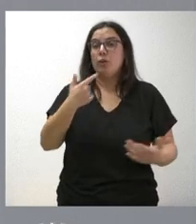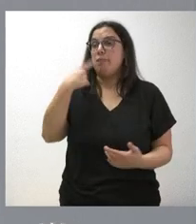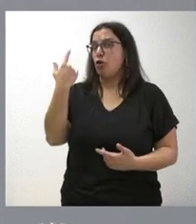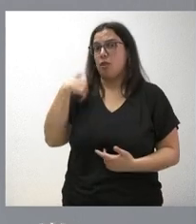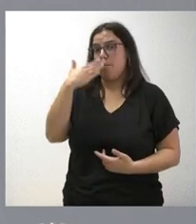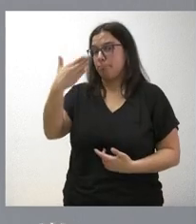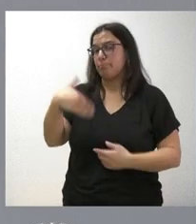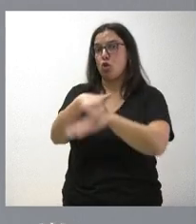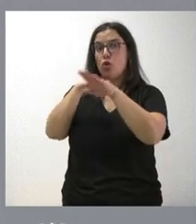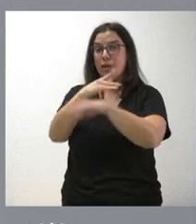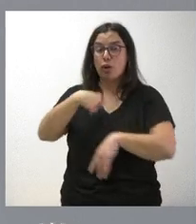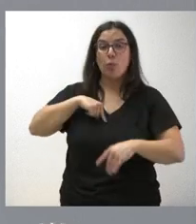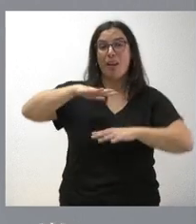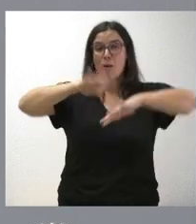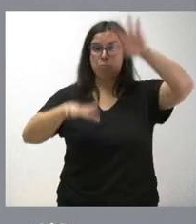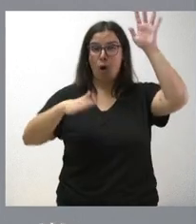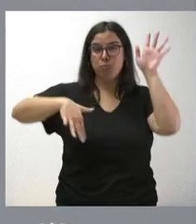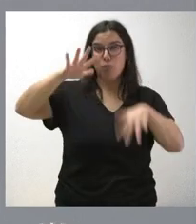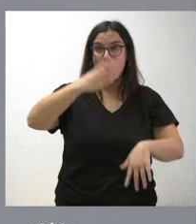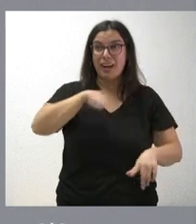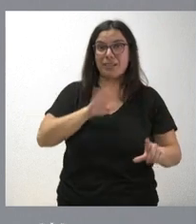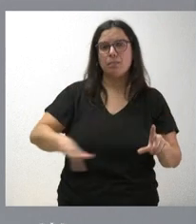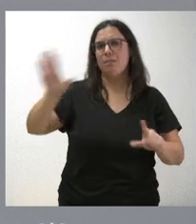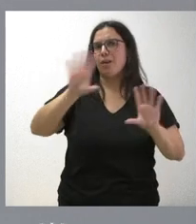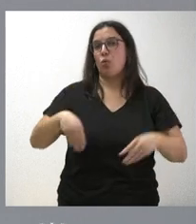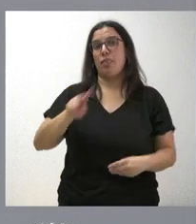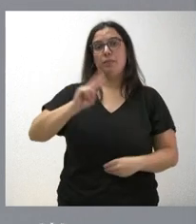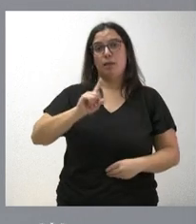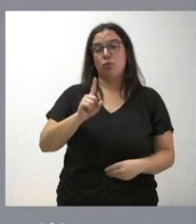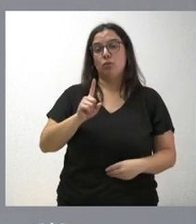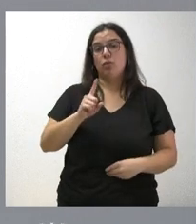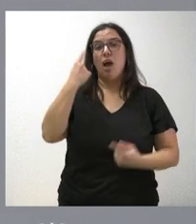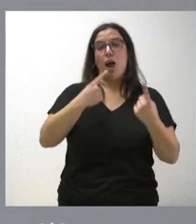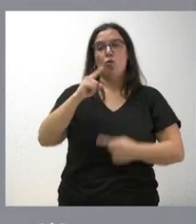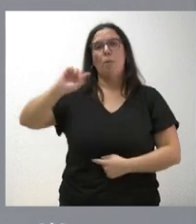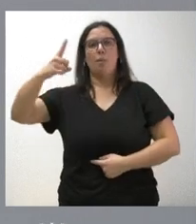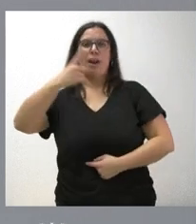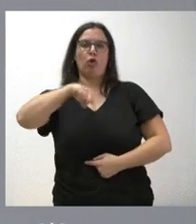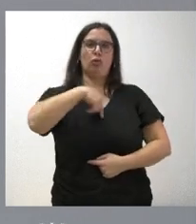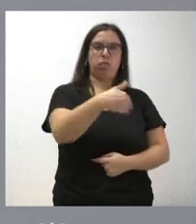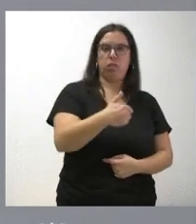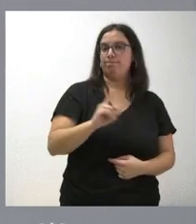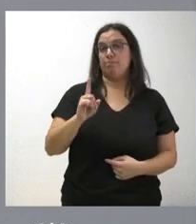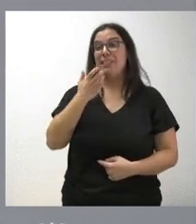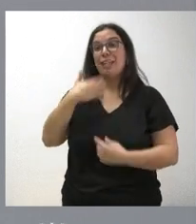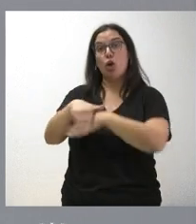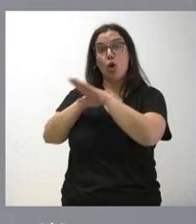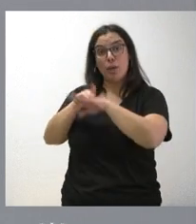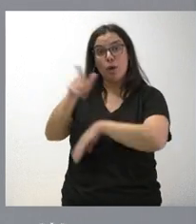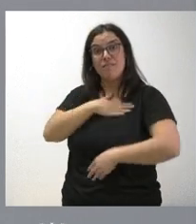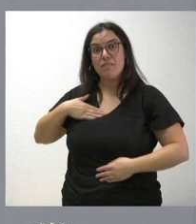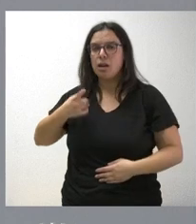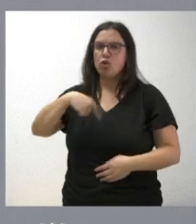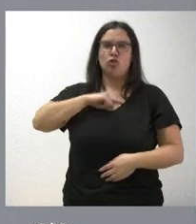nunca aceptaremos desigualdades entre españoles nunca aceptaremos ciudadanos de primera y de segund y es la posición del gobierno que no cuente con la